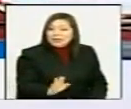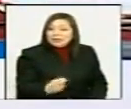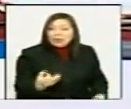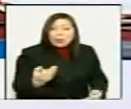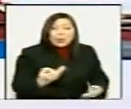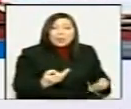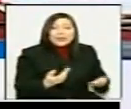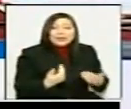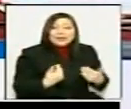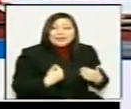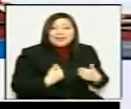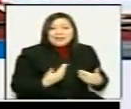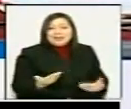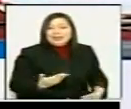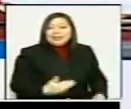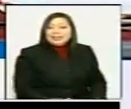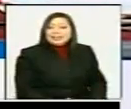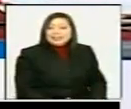de cuenta